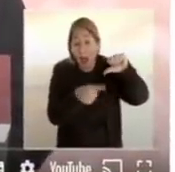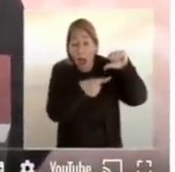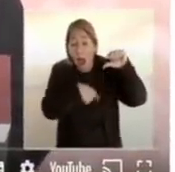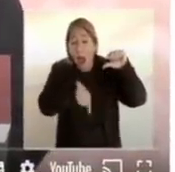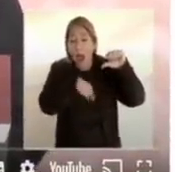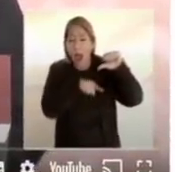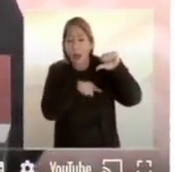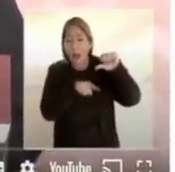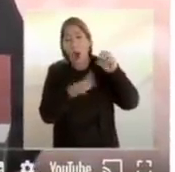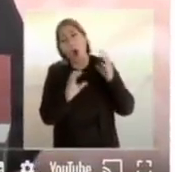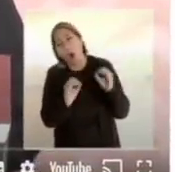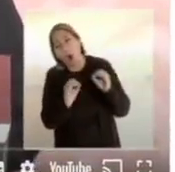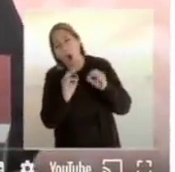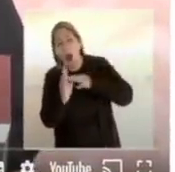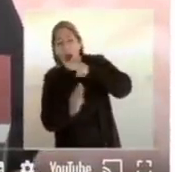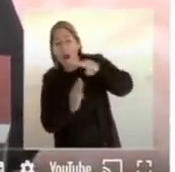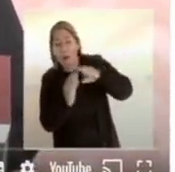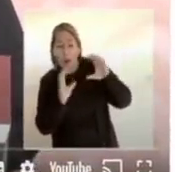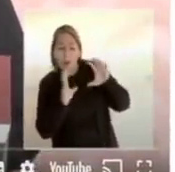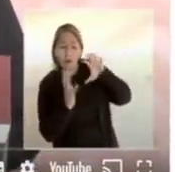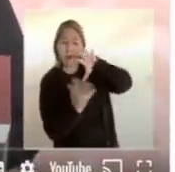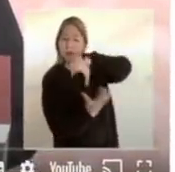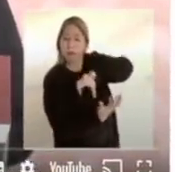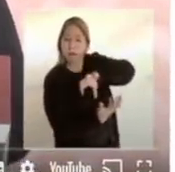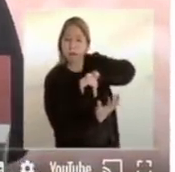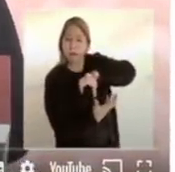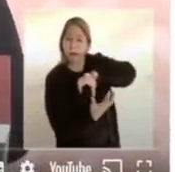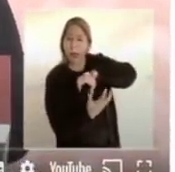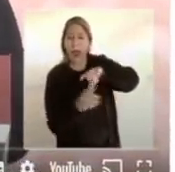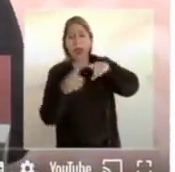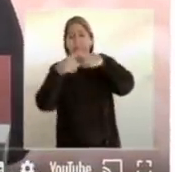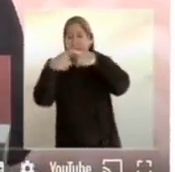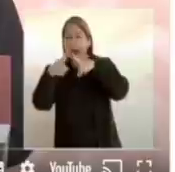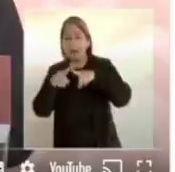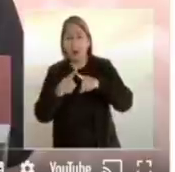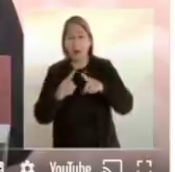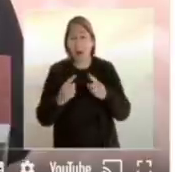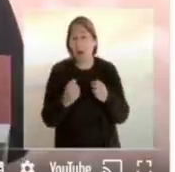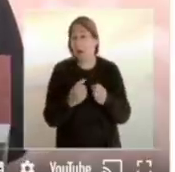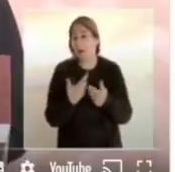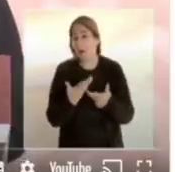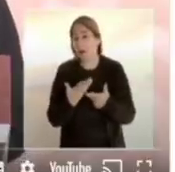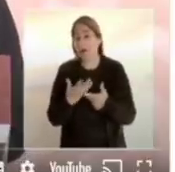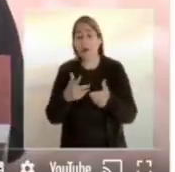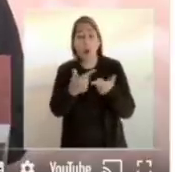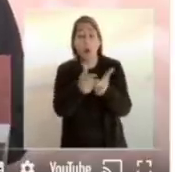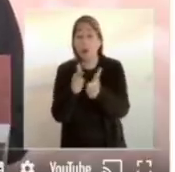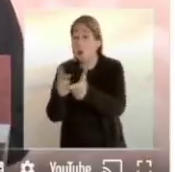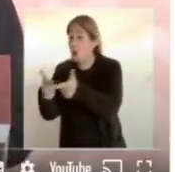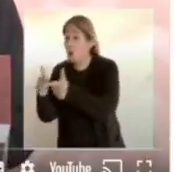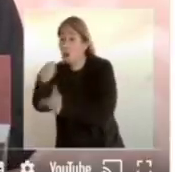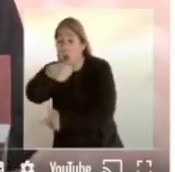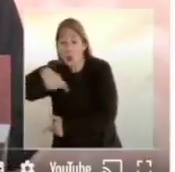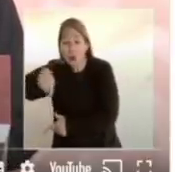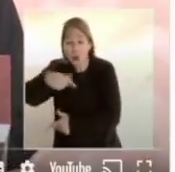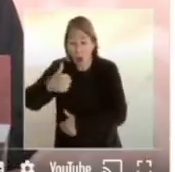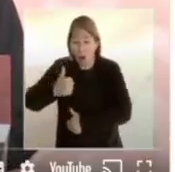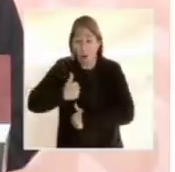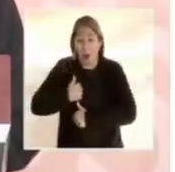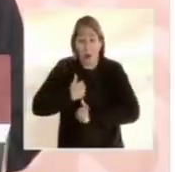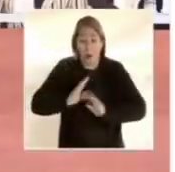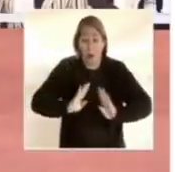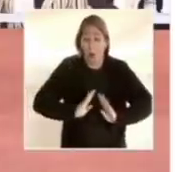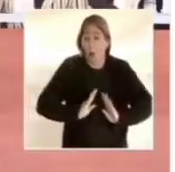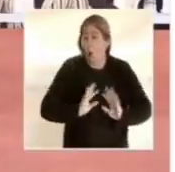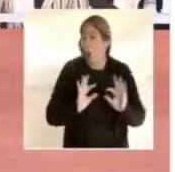mundial las fuerzas armadas de méxico son excepcionales